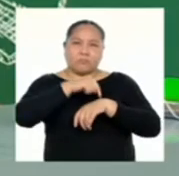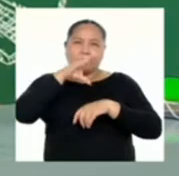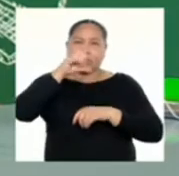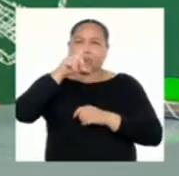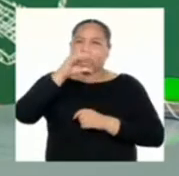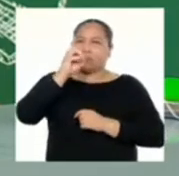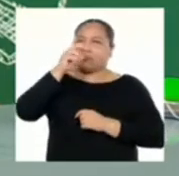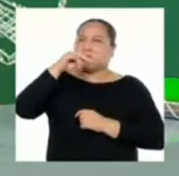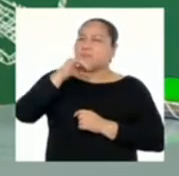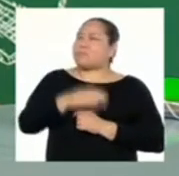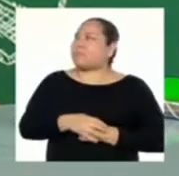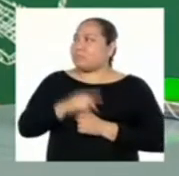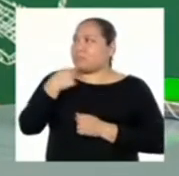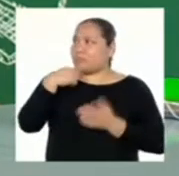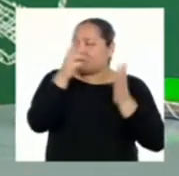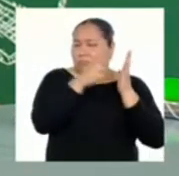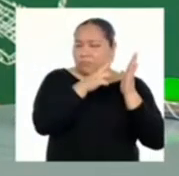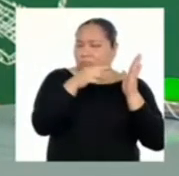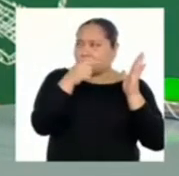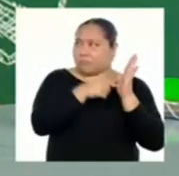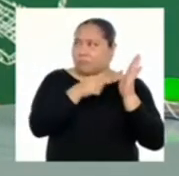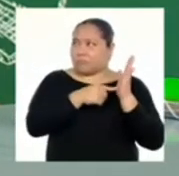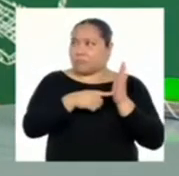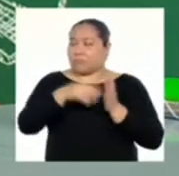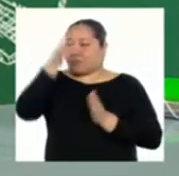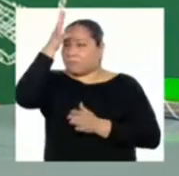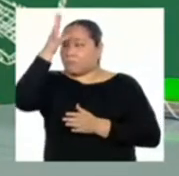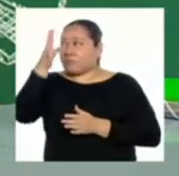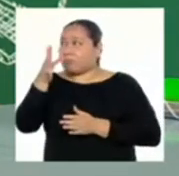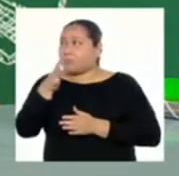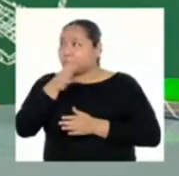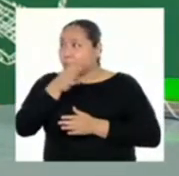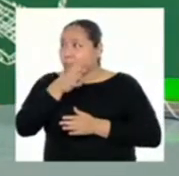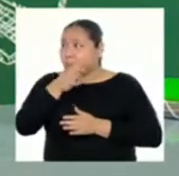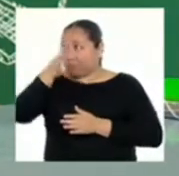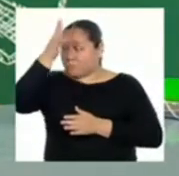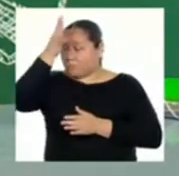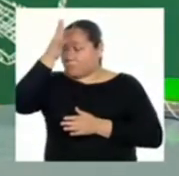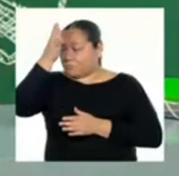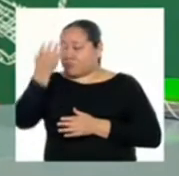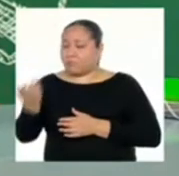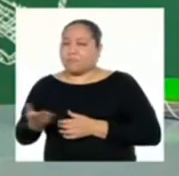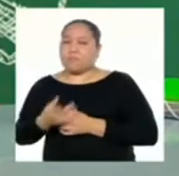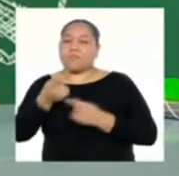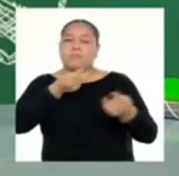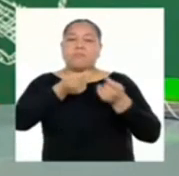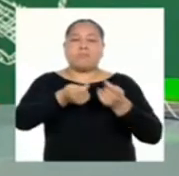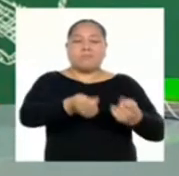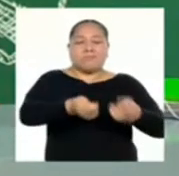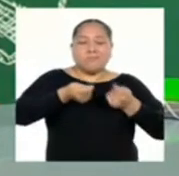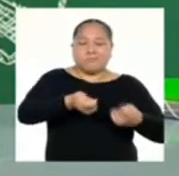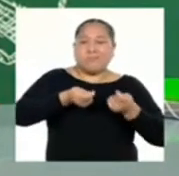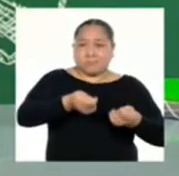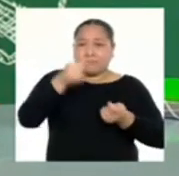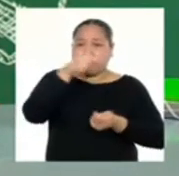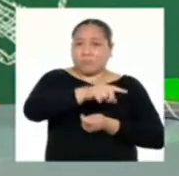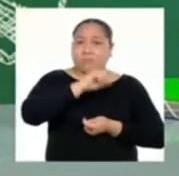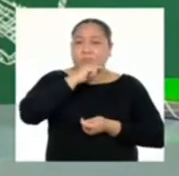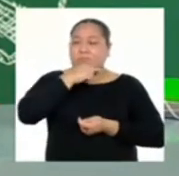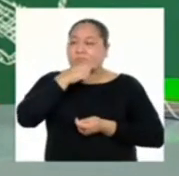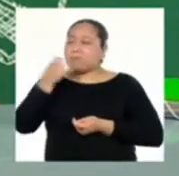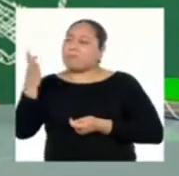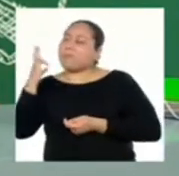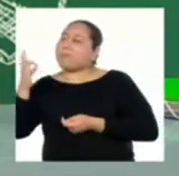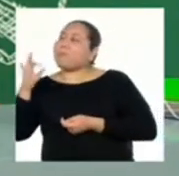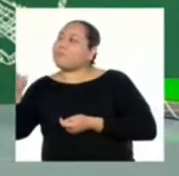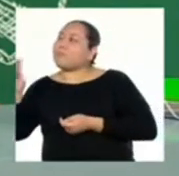colonial? Por lo leído en la fuente, los padres y futuros esposos sometían a su dominio a las mujeres, velando por su